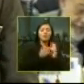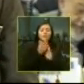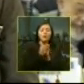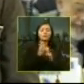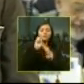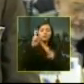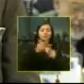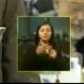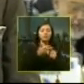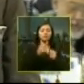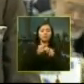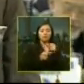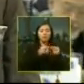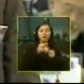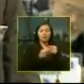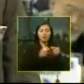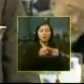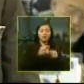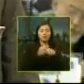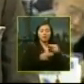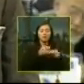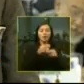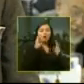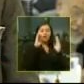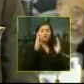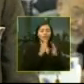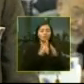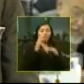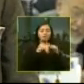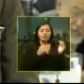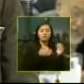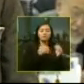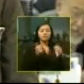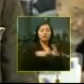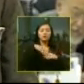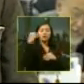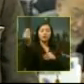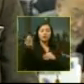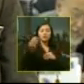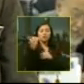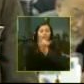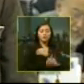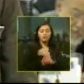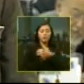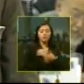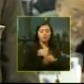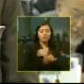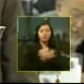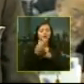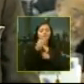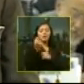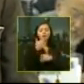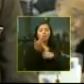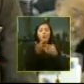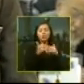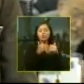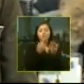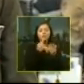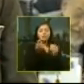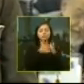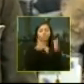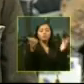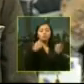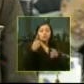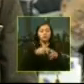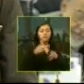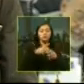grado de consanguinidad a favor de mis compatriotas que se encuentran en el exterior. Y como ya le he dicho muchísimas veces,